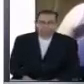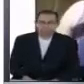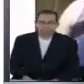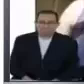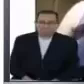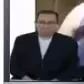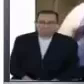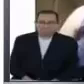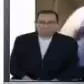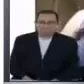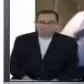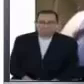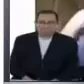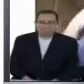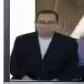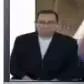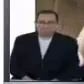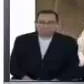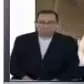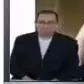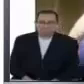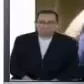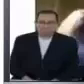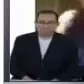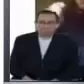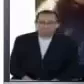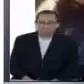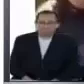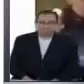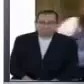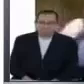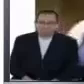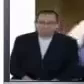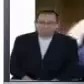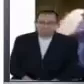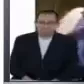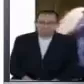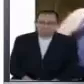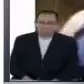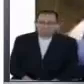Sí. Y él se hizo maldición en la cruz del Calvario.